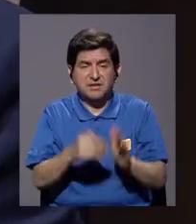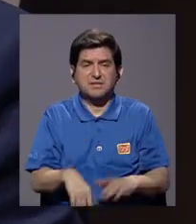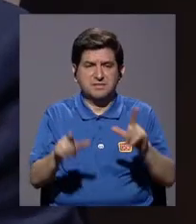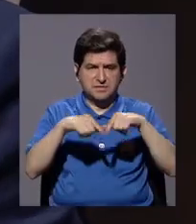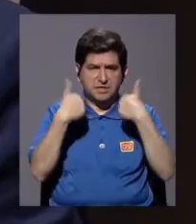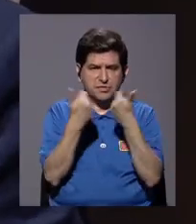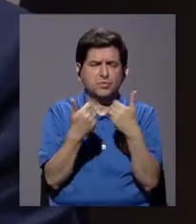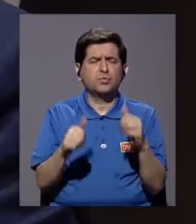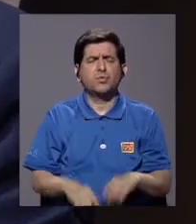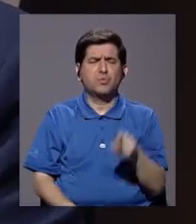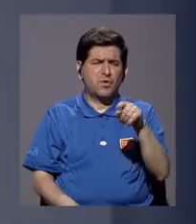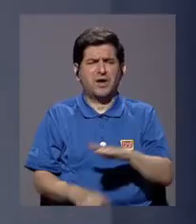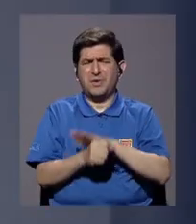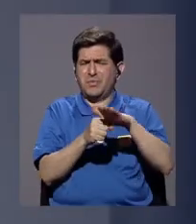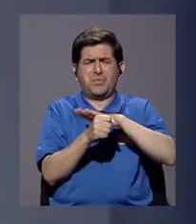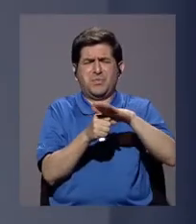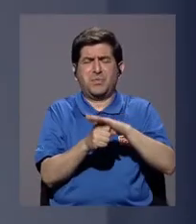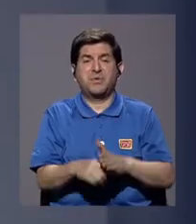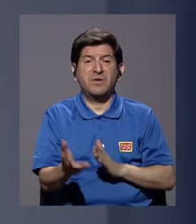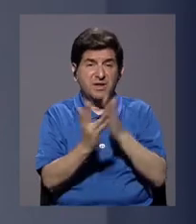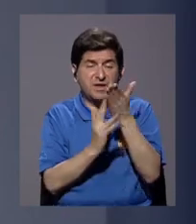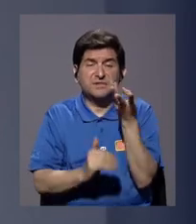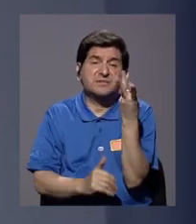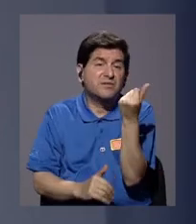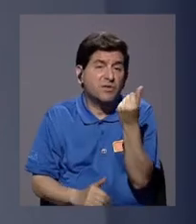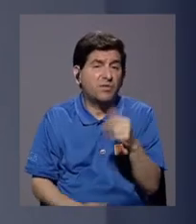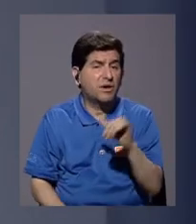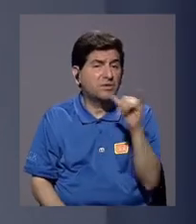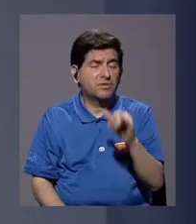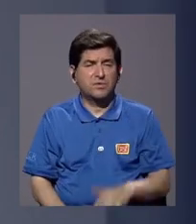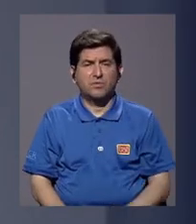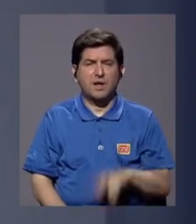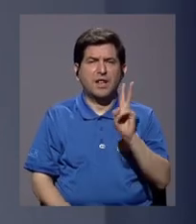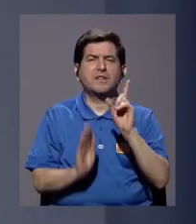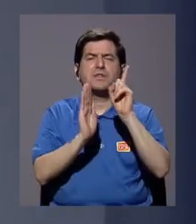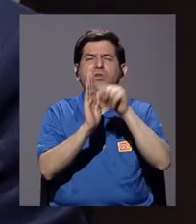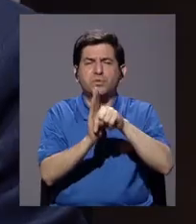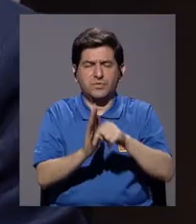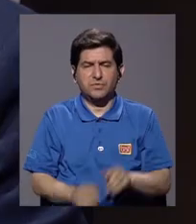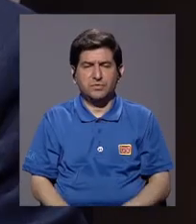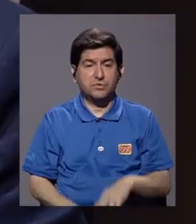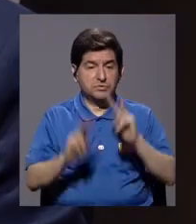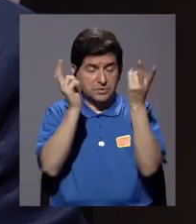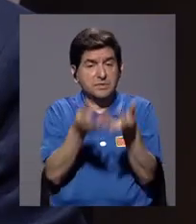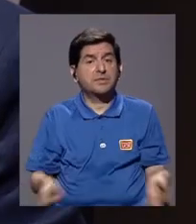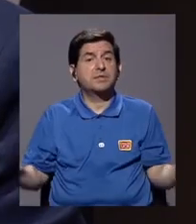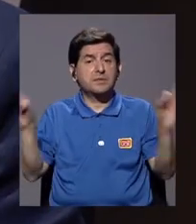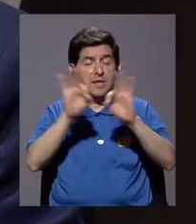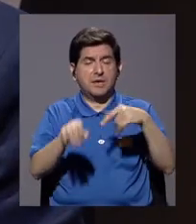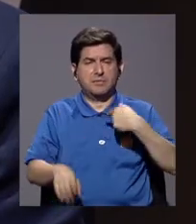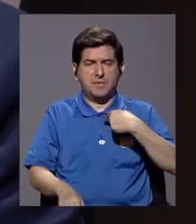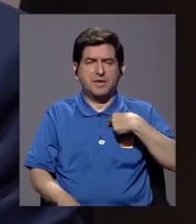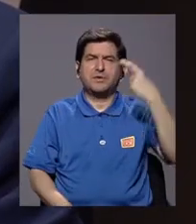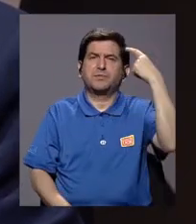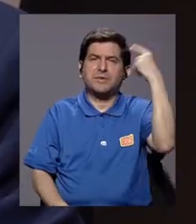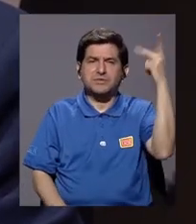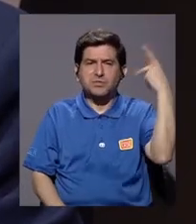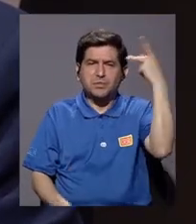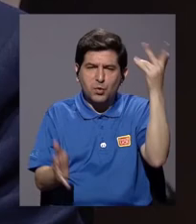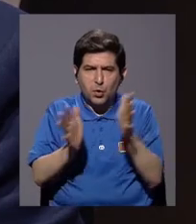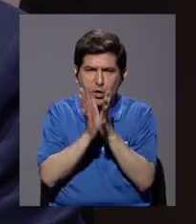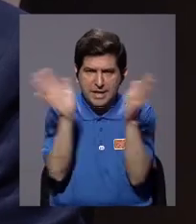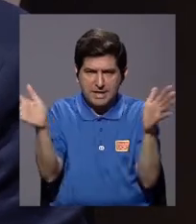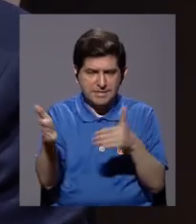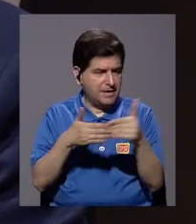un sector bien saturado. Yo creo que tan accesibles van a ser también. Sí, ese es otro tema. Ese tema es importante. Yo lo que voy es a la política